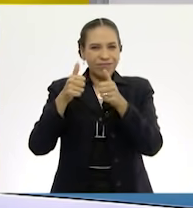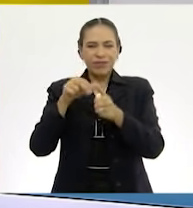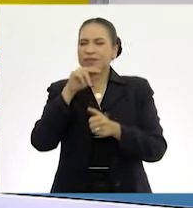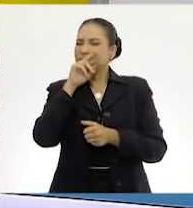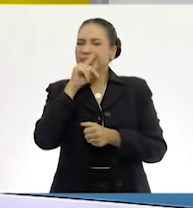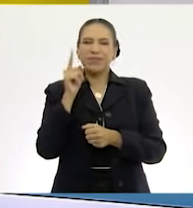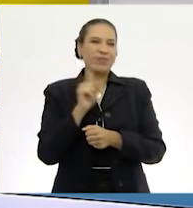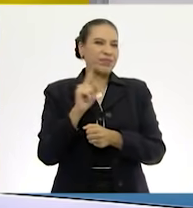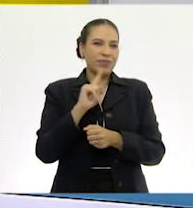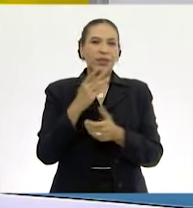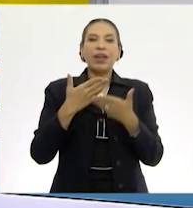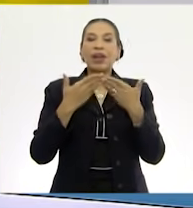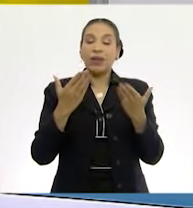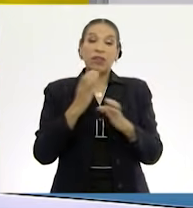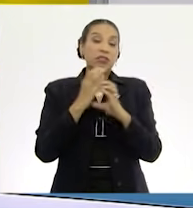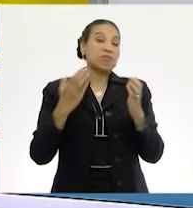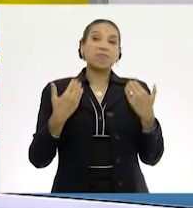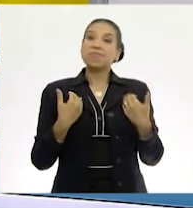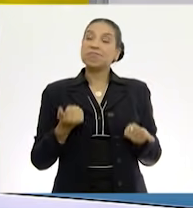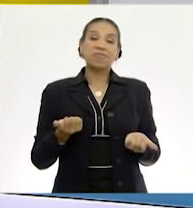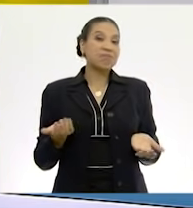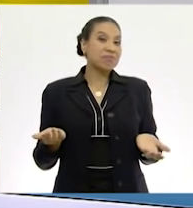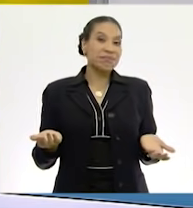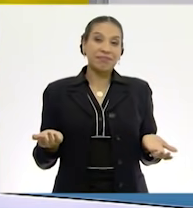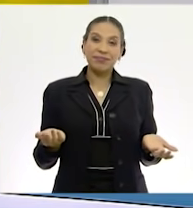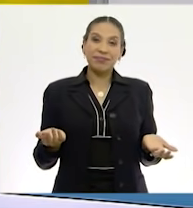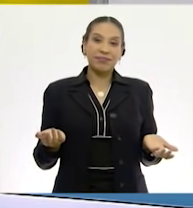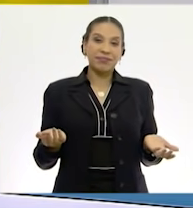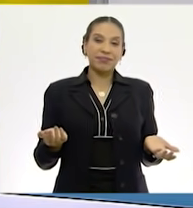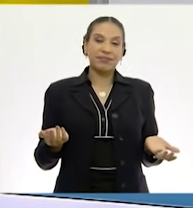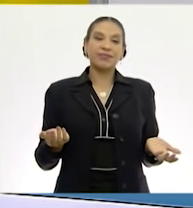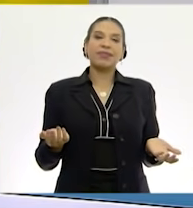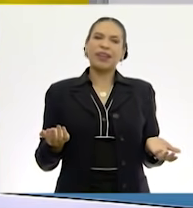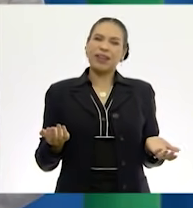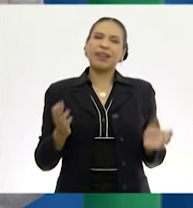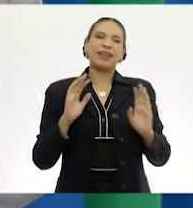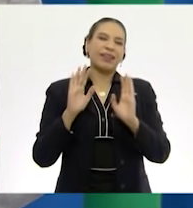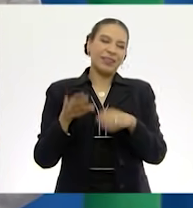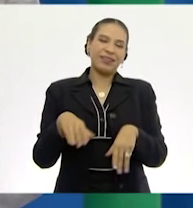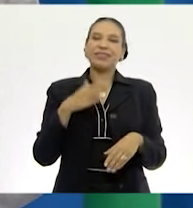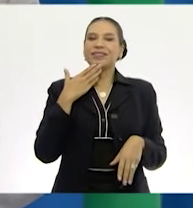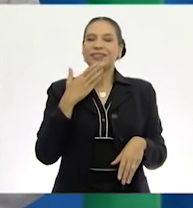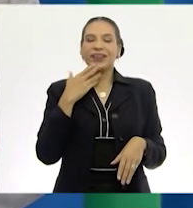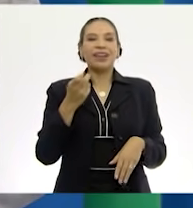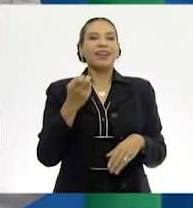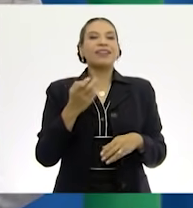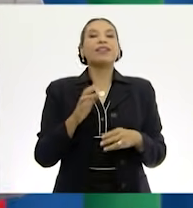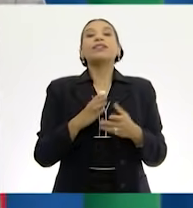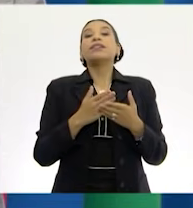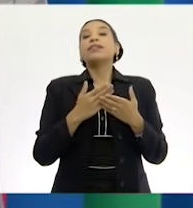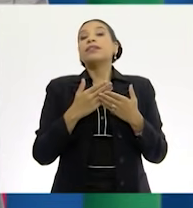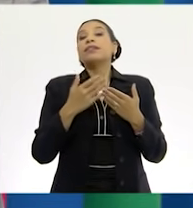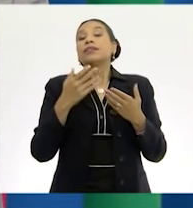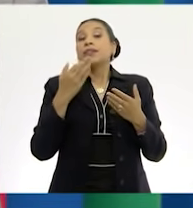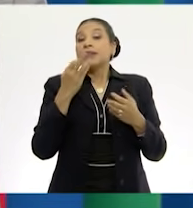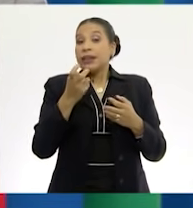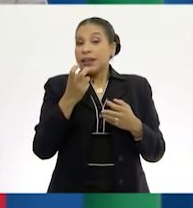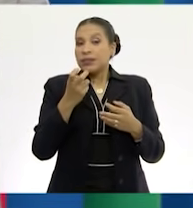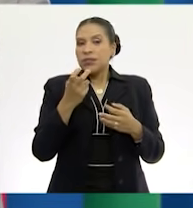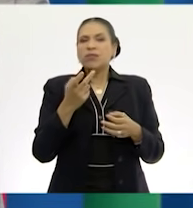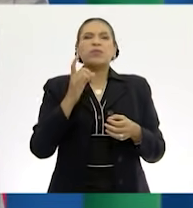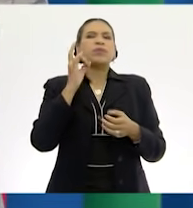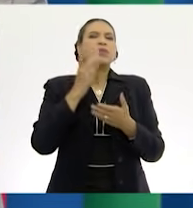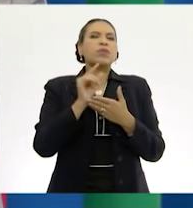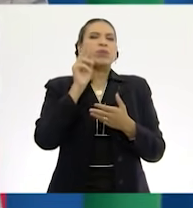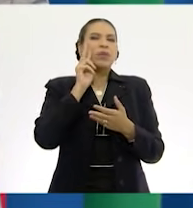te mortifiques si por el momento hay cosas que todavía no has terminado de entender. Ah, bueno. Sí, Menos exactamente. mal. Además, esto solamente fue